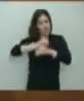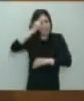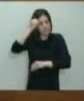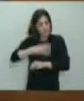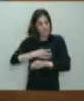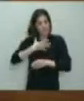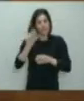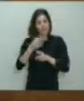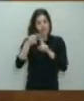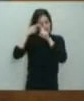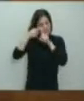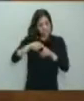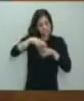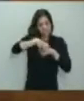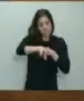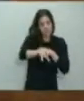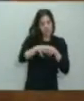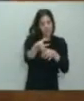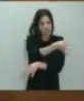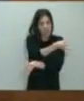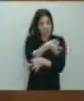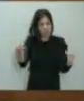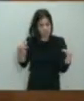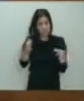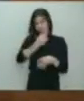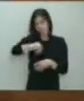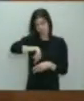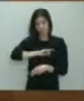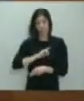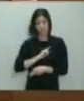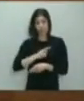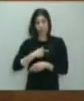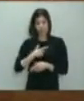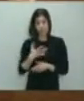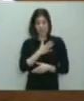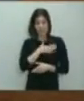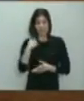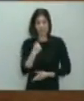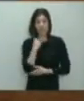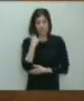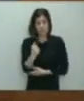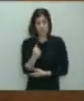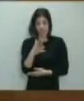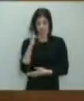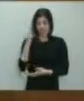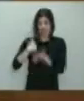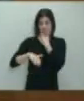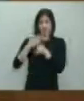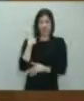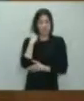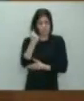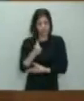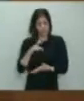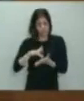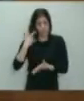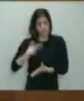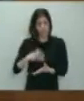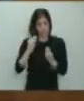correctamente. Y en ese sentido estamos dispuestos a apoyar y hemos apoyado aquellos endeudamientos que nos parecía que tenían una